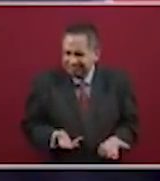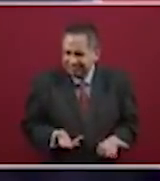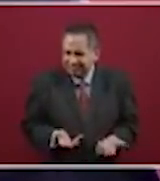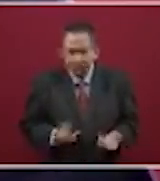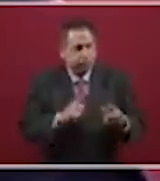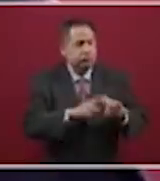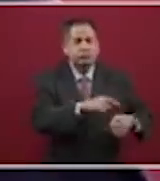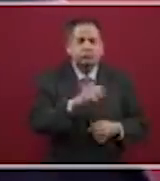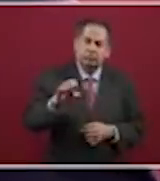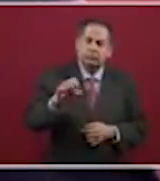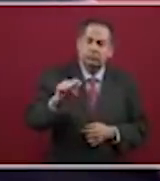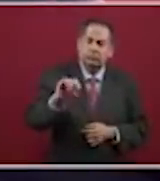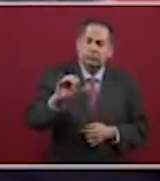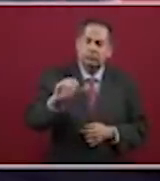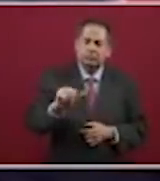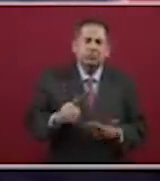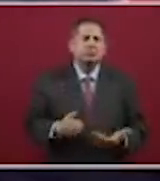¿Dónde está la ética?